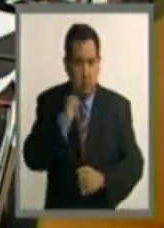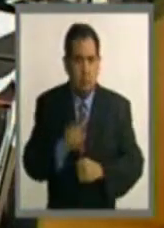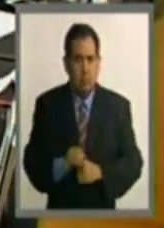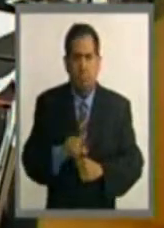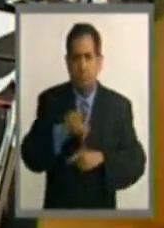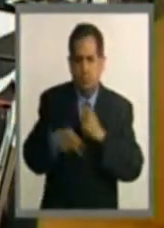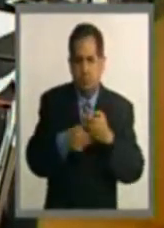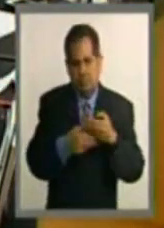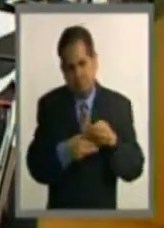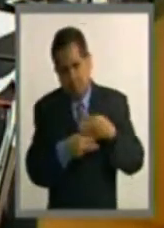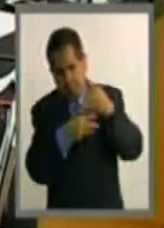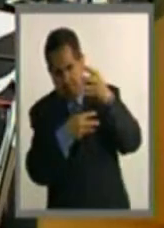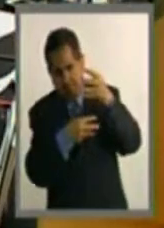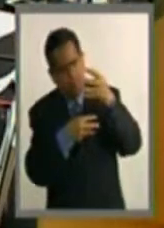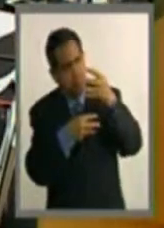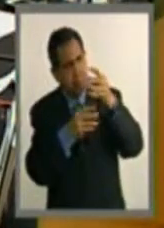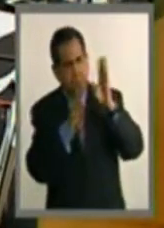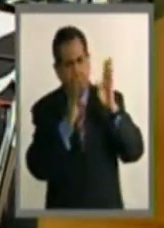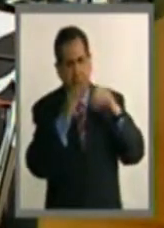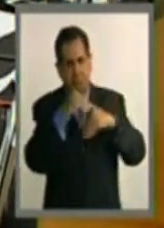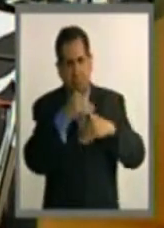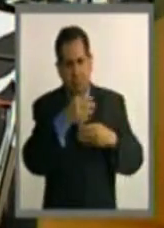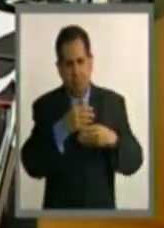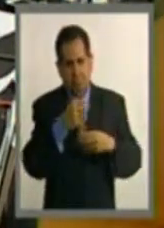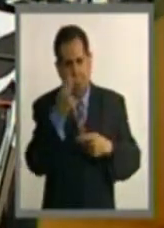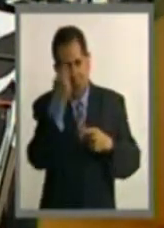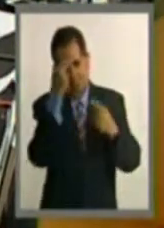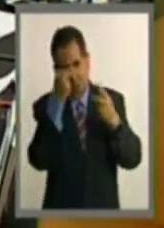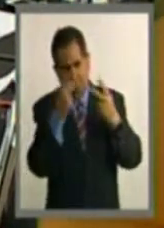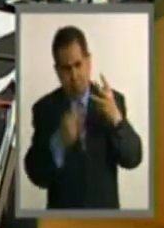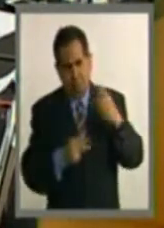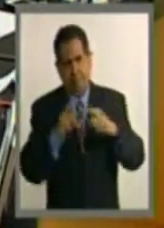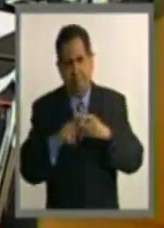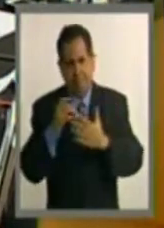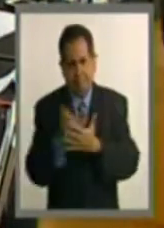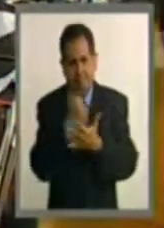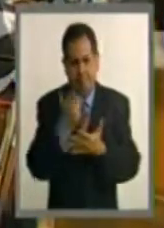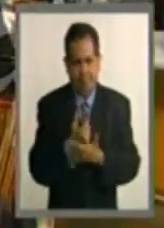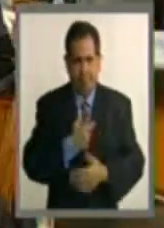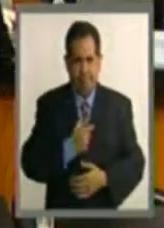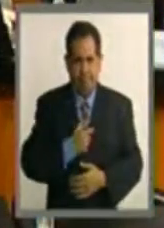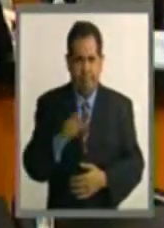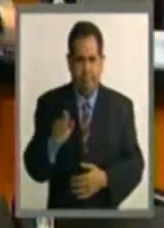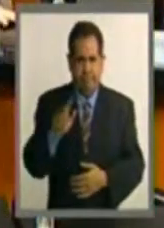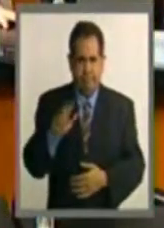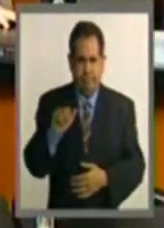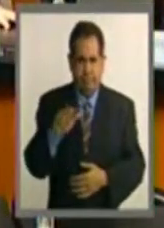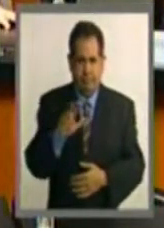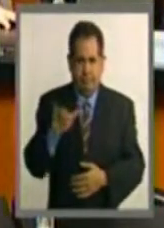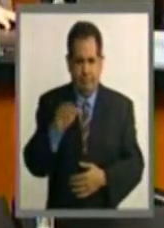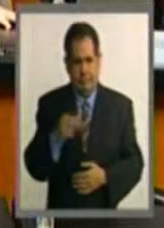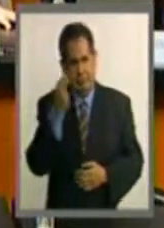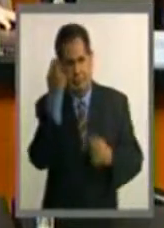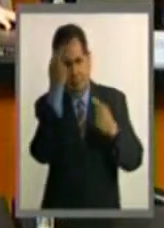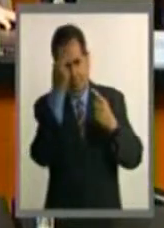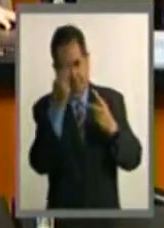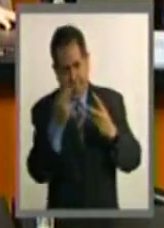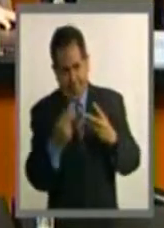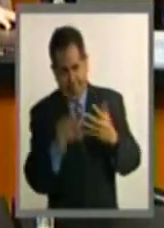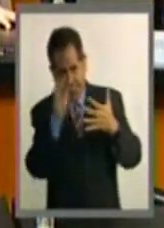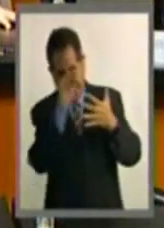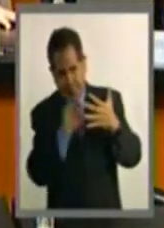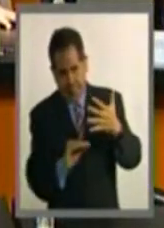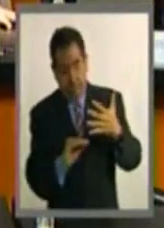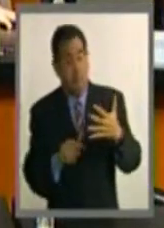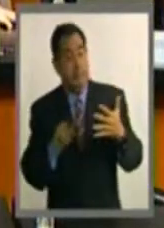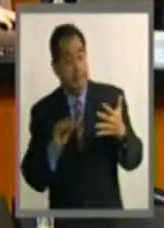un mural sobre las galardonadas que ha tenido la Elvia Carrillo. Y se me pasaba a decir